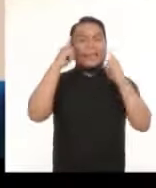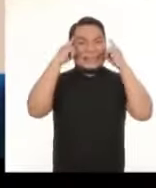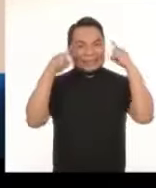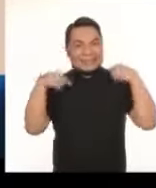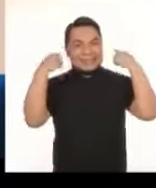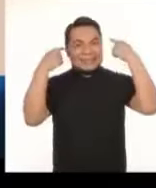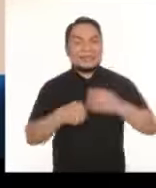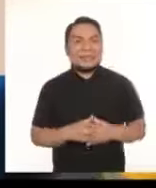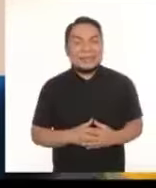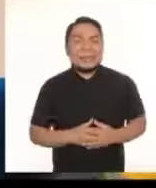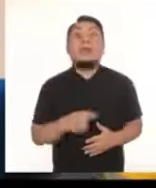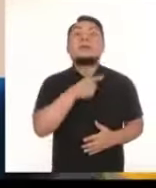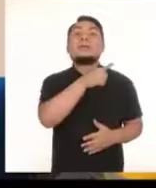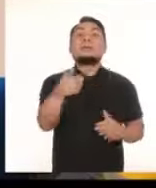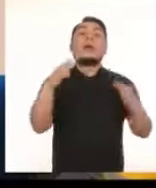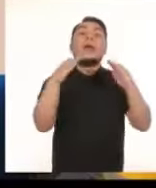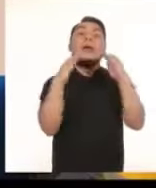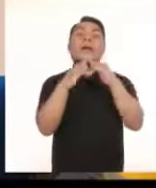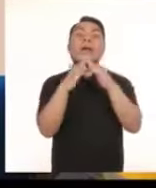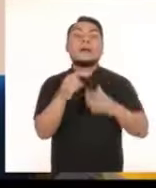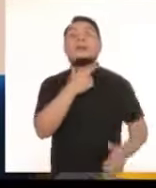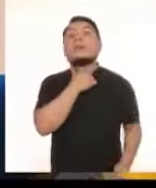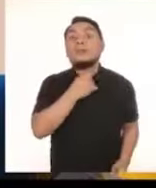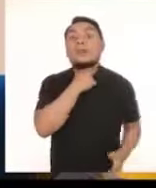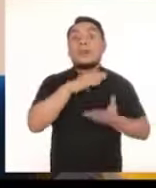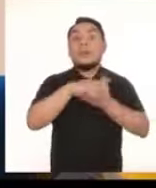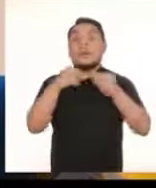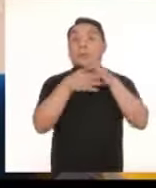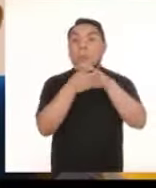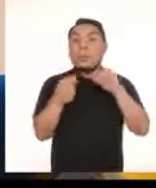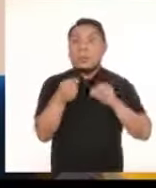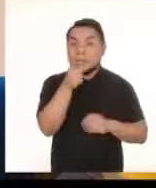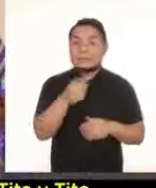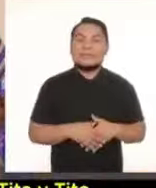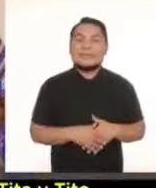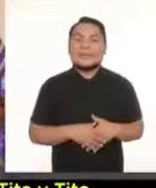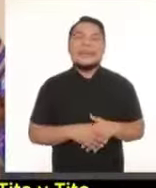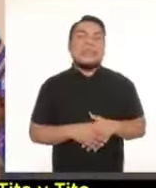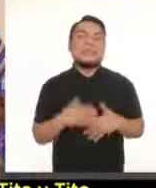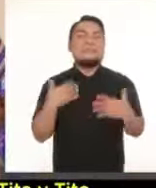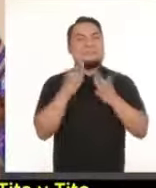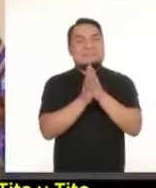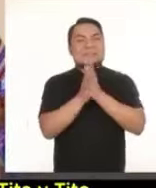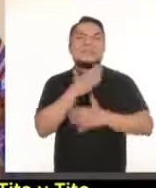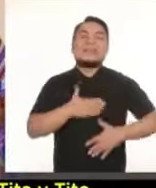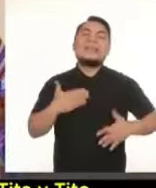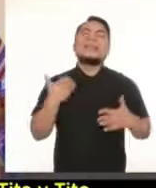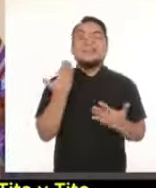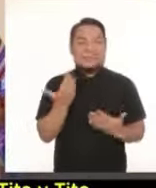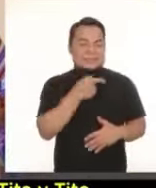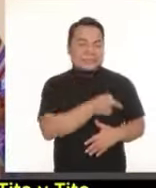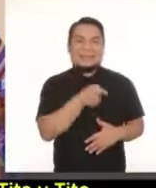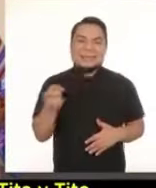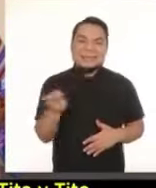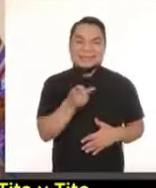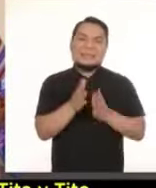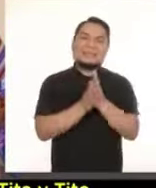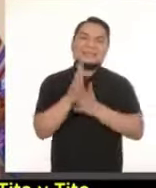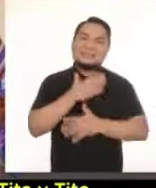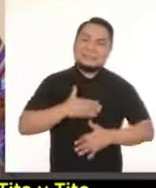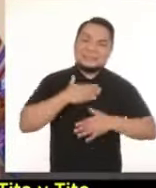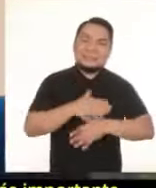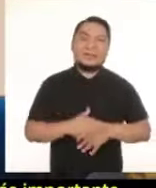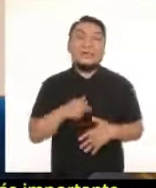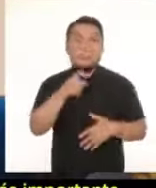Tito! ¿Y en casa les gustó el cuento? Espero que lo hayan disfrutado tanto como Tita y